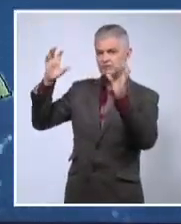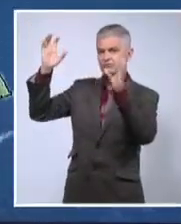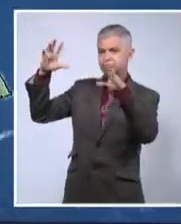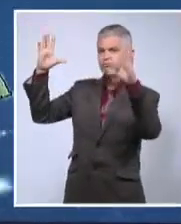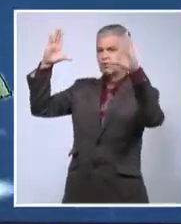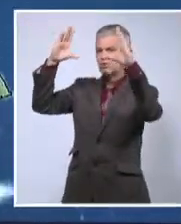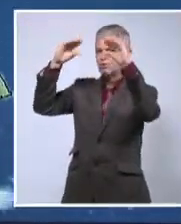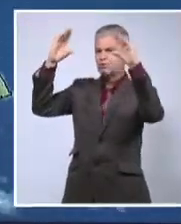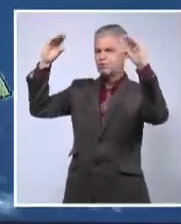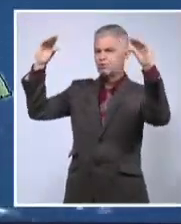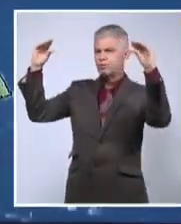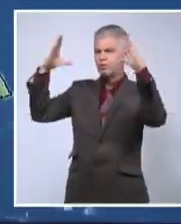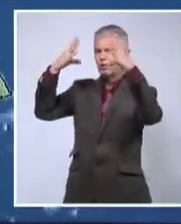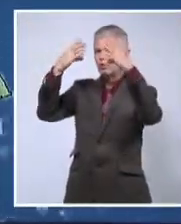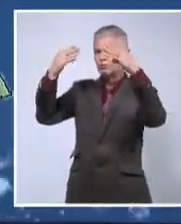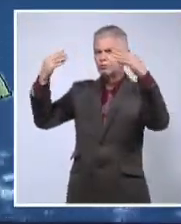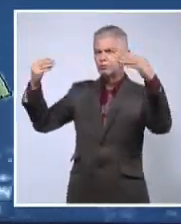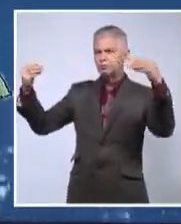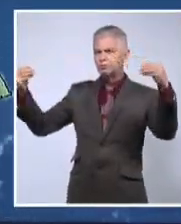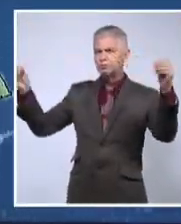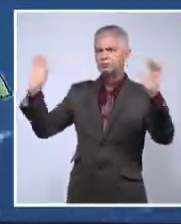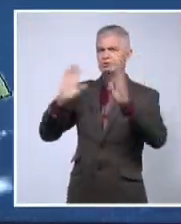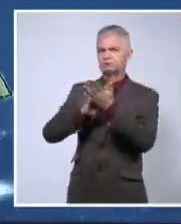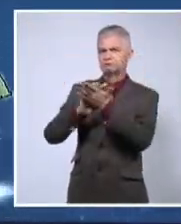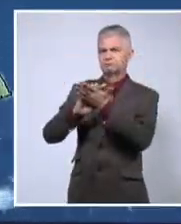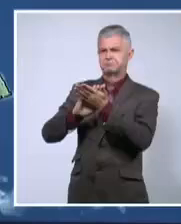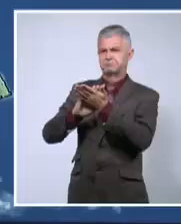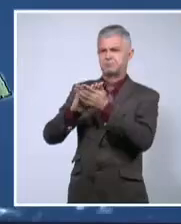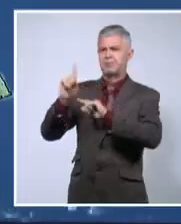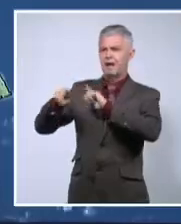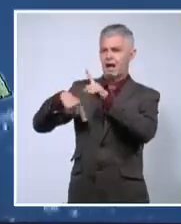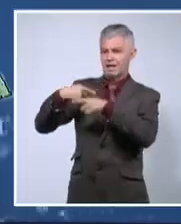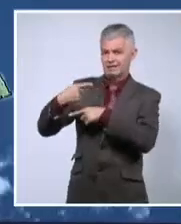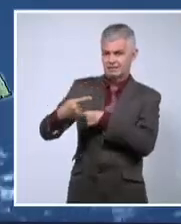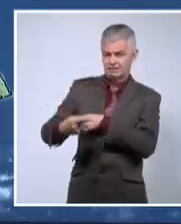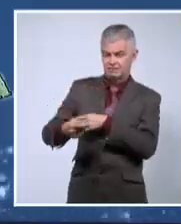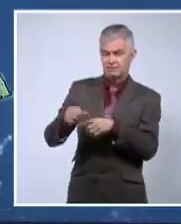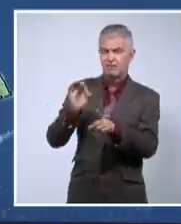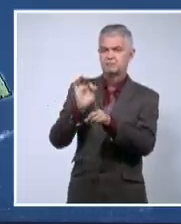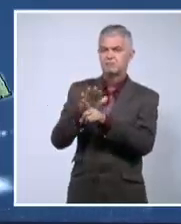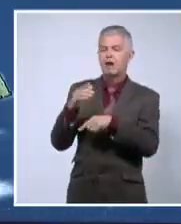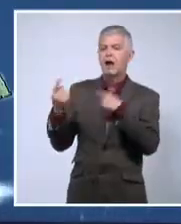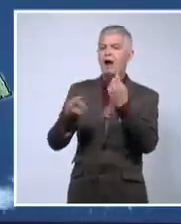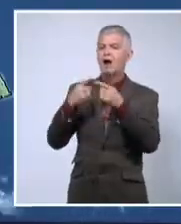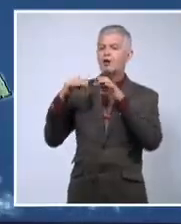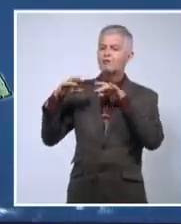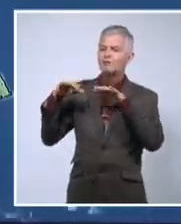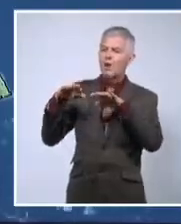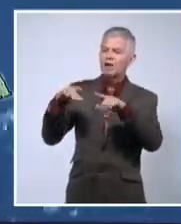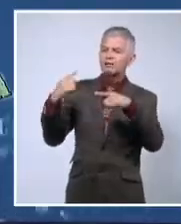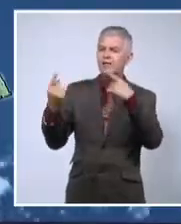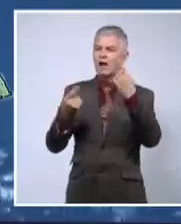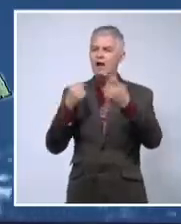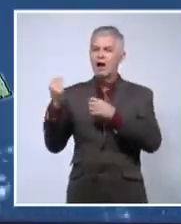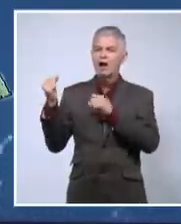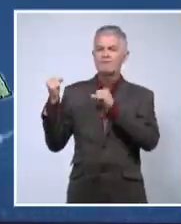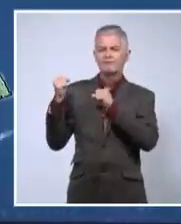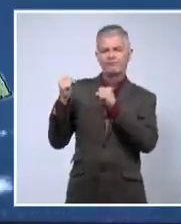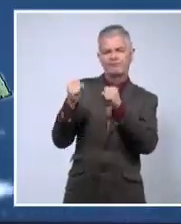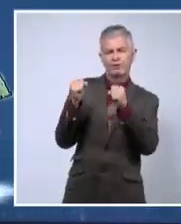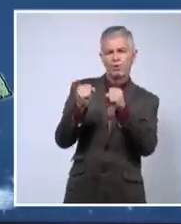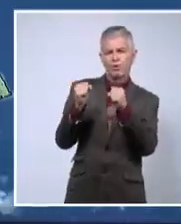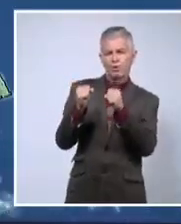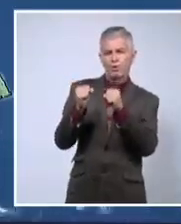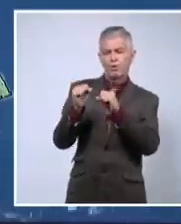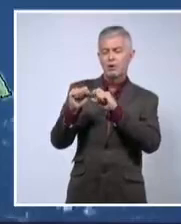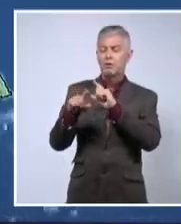disipan prácticamente sobre la parte occidental de nuestro país, y para mañana dará paso a la influencia débil de las altas presiones continentales migratorias,